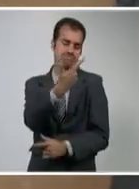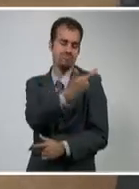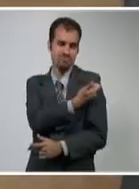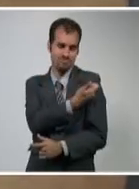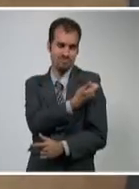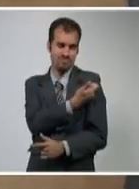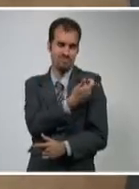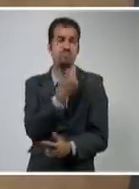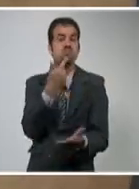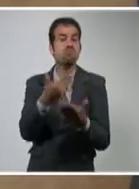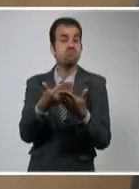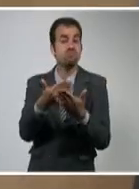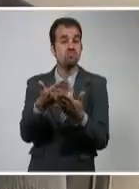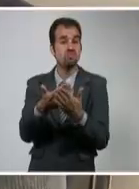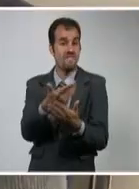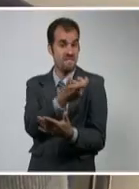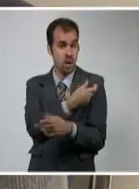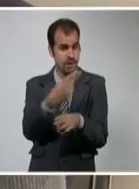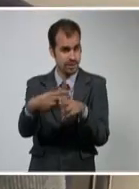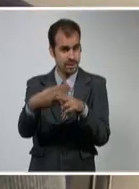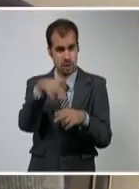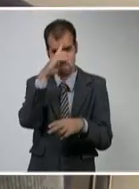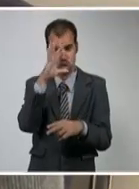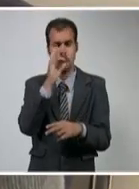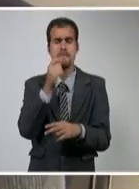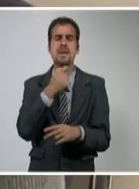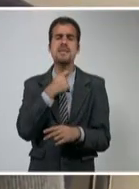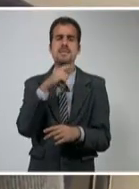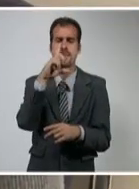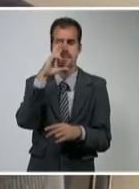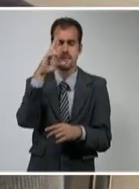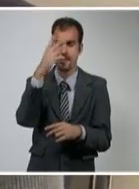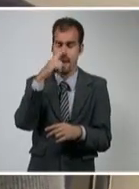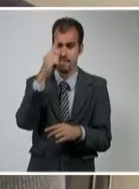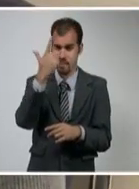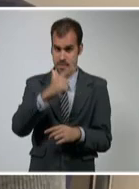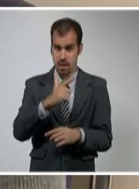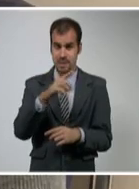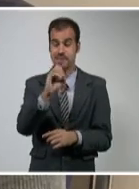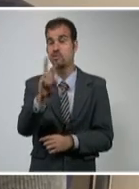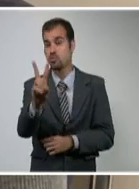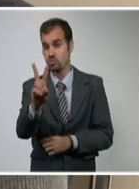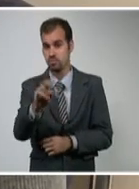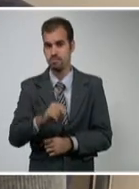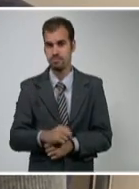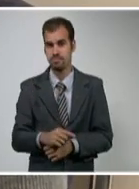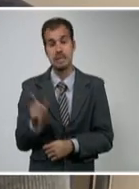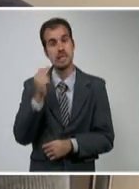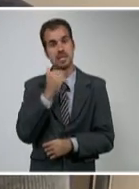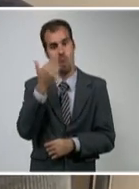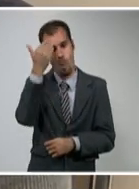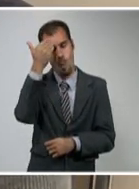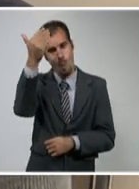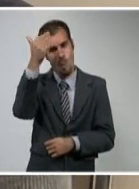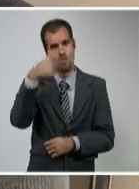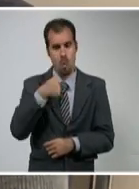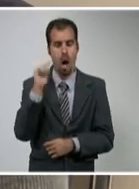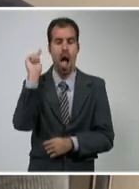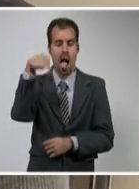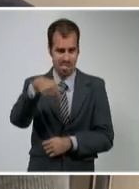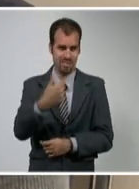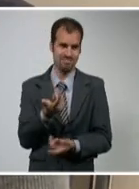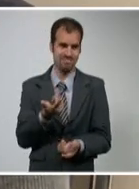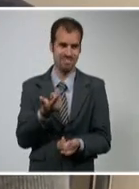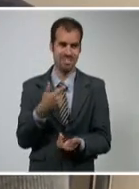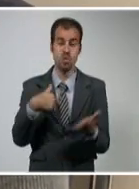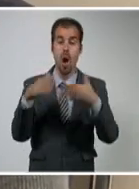candidato vacunal Soberana 02. Y es un honor poder estar en este ensayo. Mientras que trabajé en el Finlay, nunca